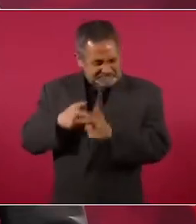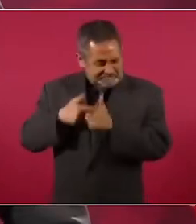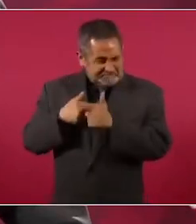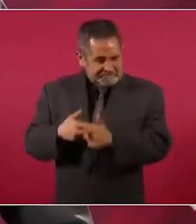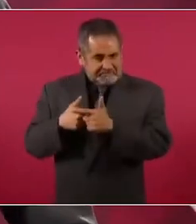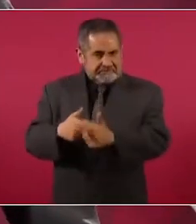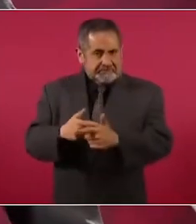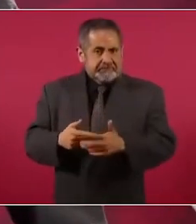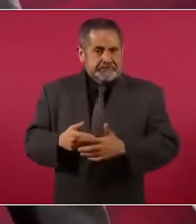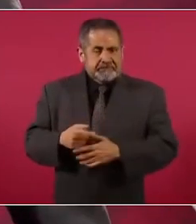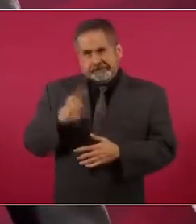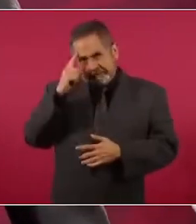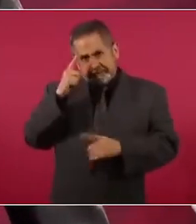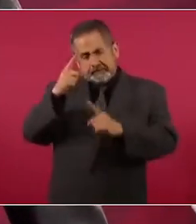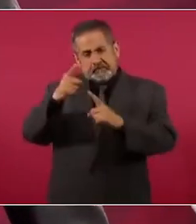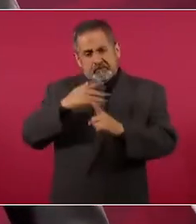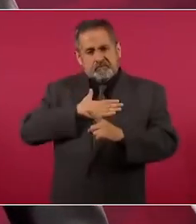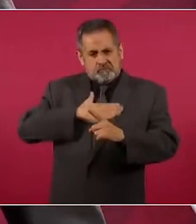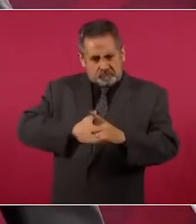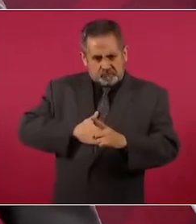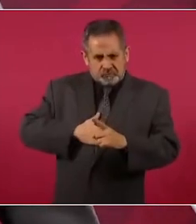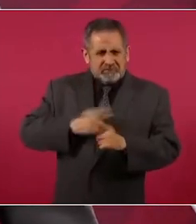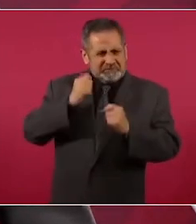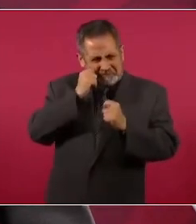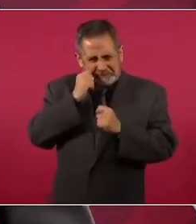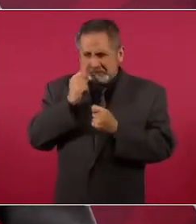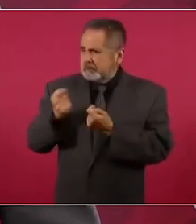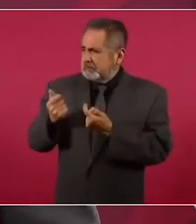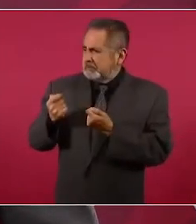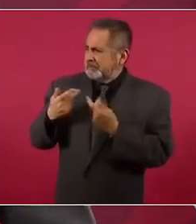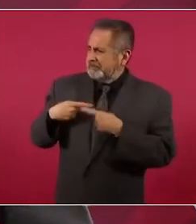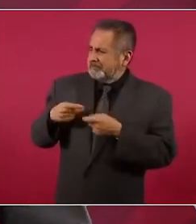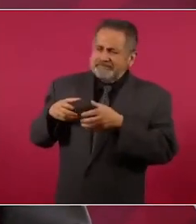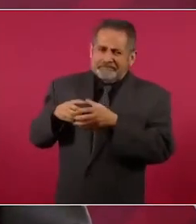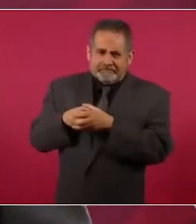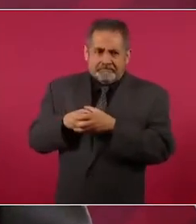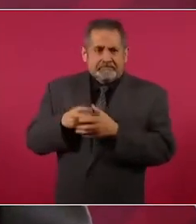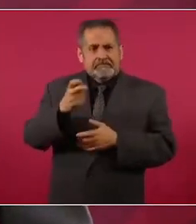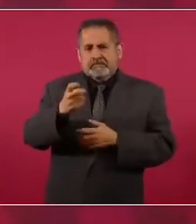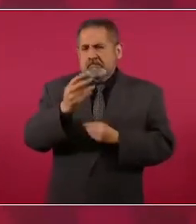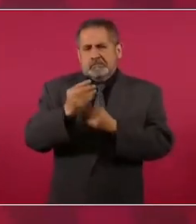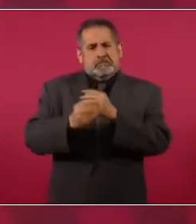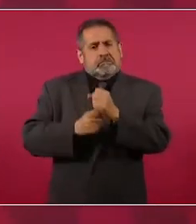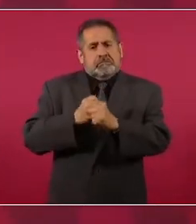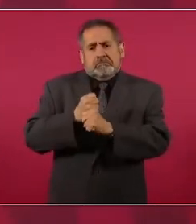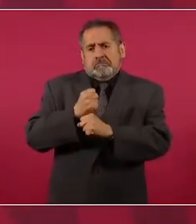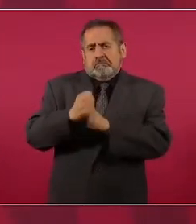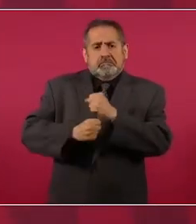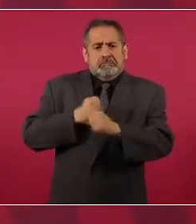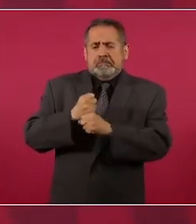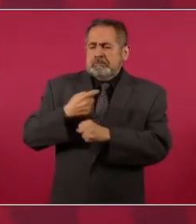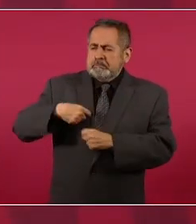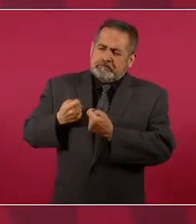cuando la causa es justa. Así lo hicimos durante mucho tiempo.